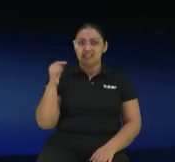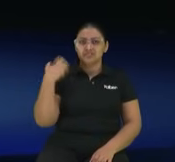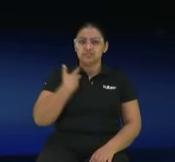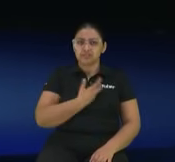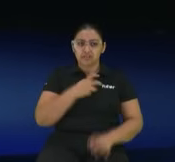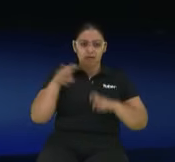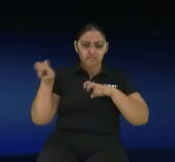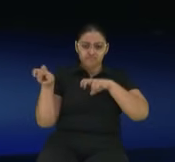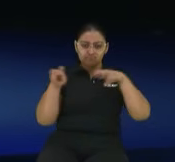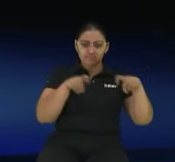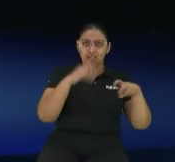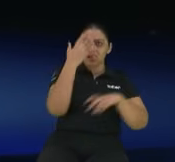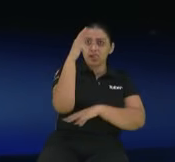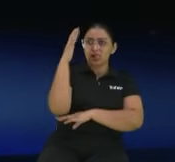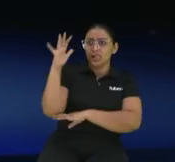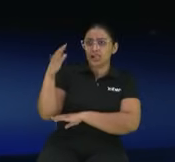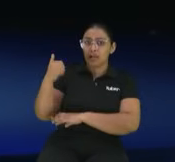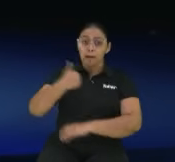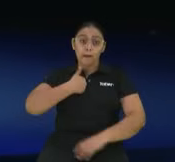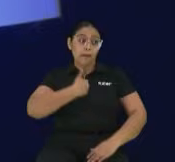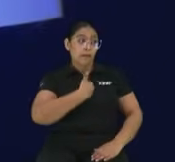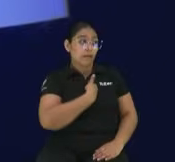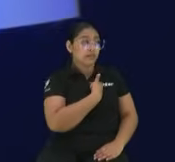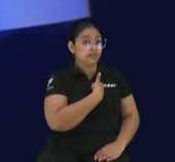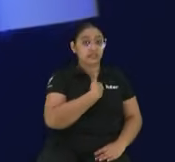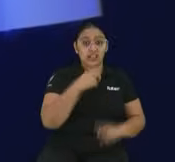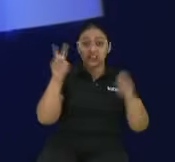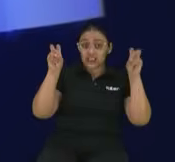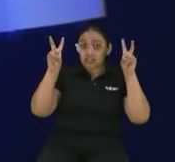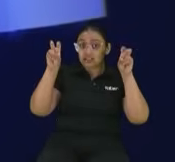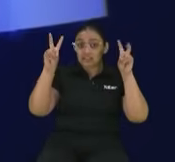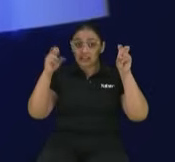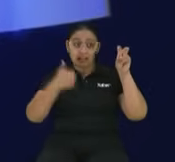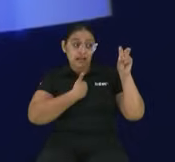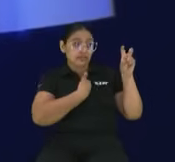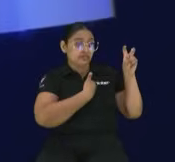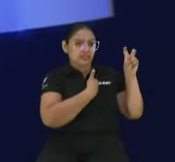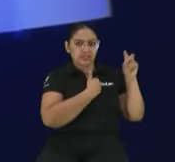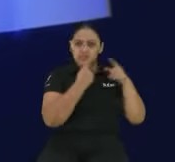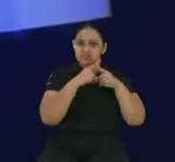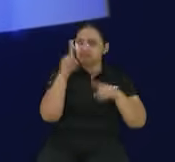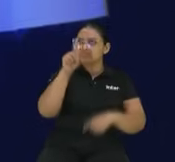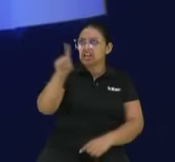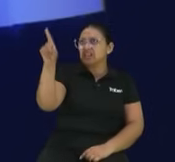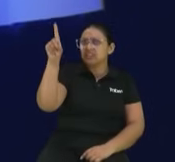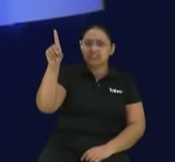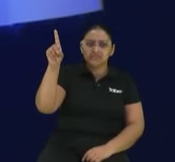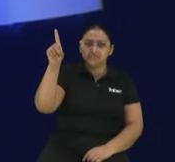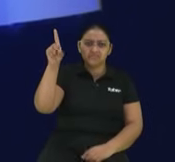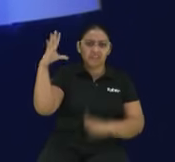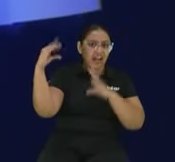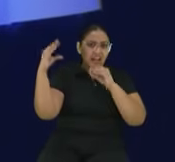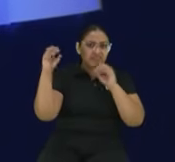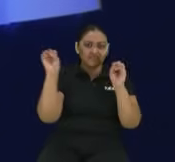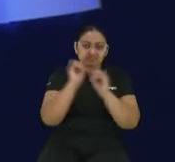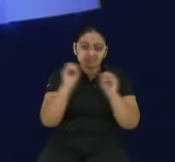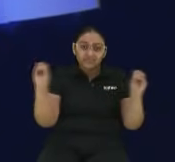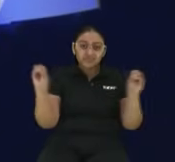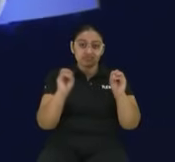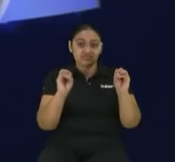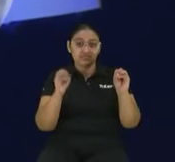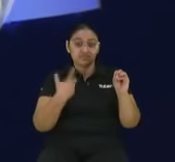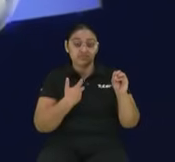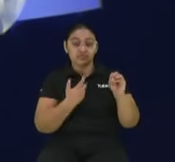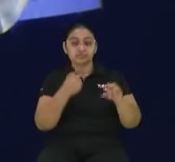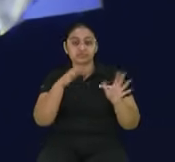del pastor y la gente tiende a darle carreta a uno y a halagar lo yo puse un